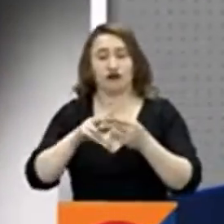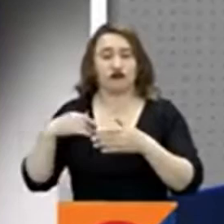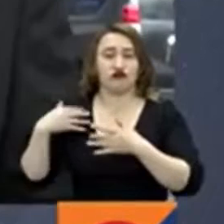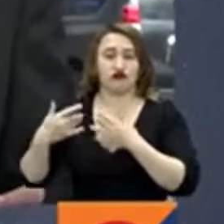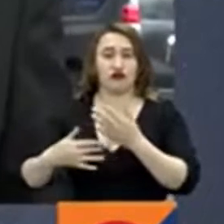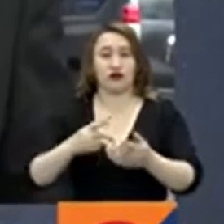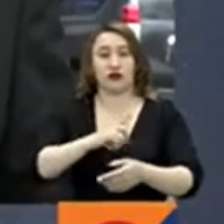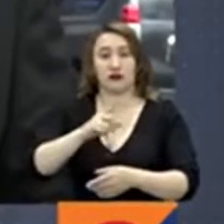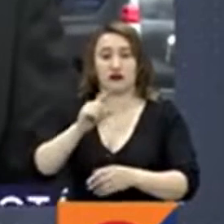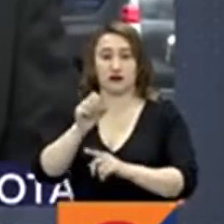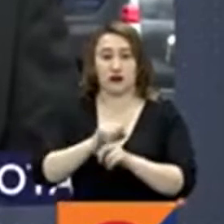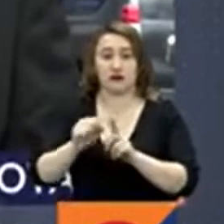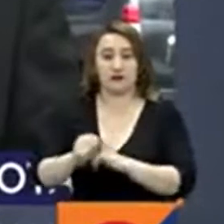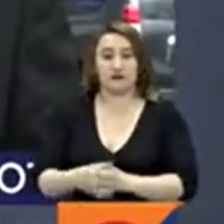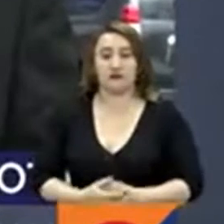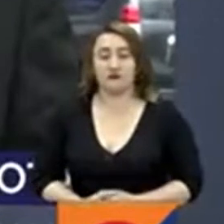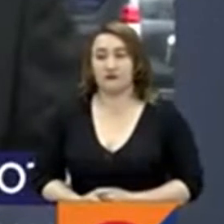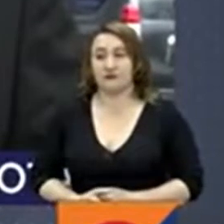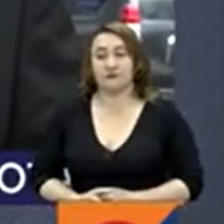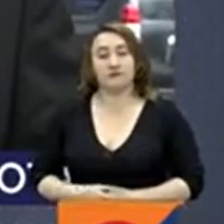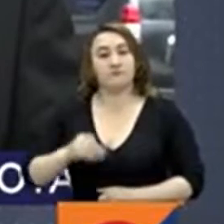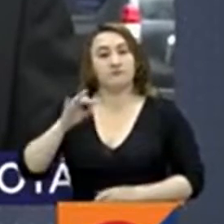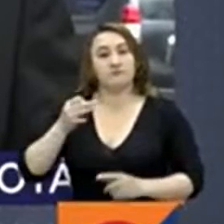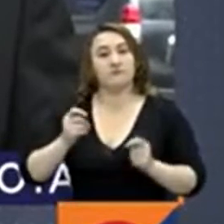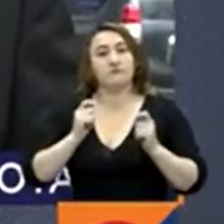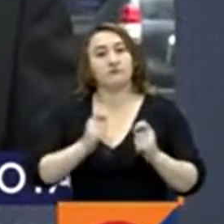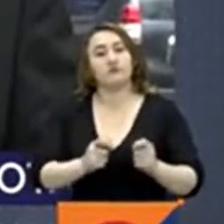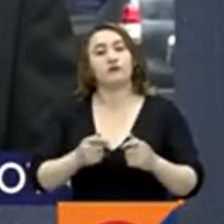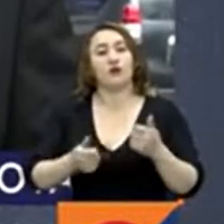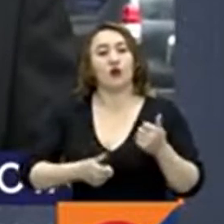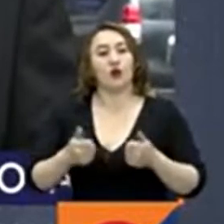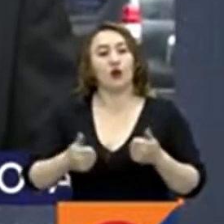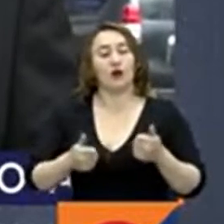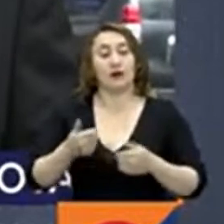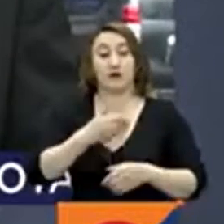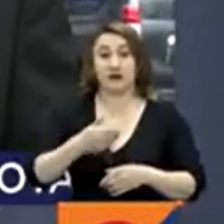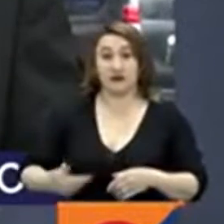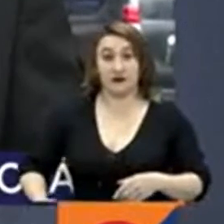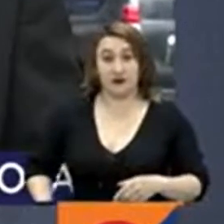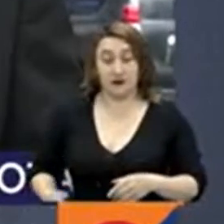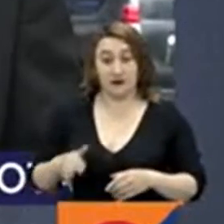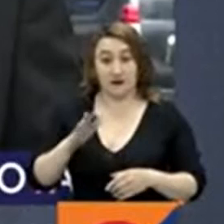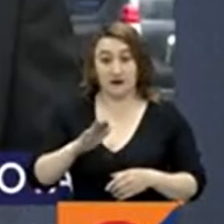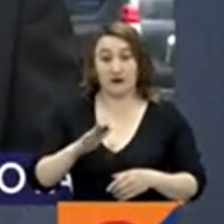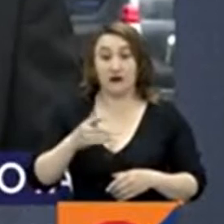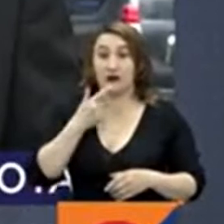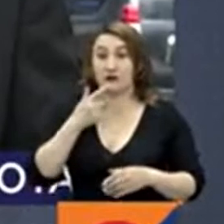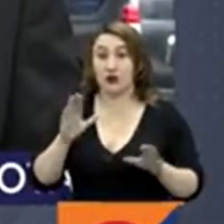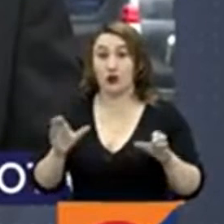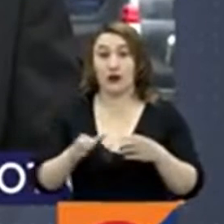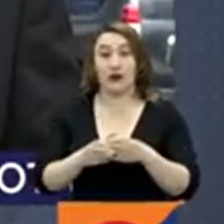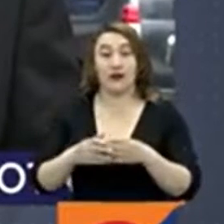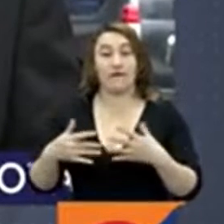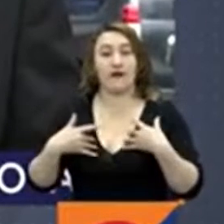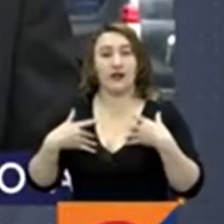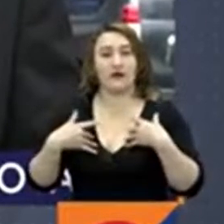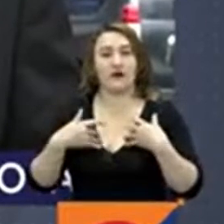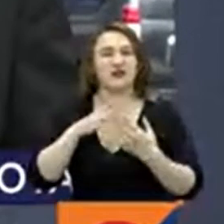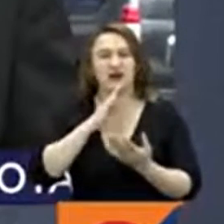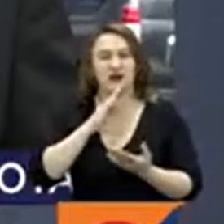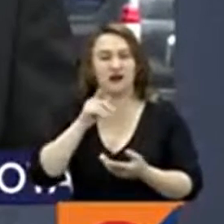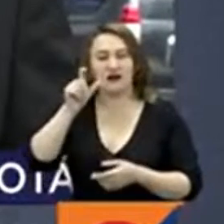social. Johnny, el tercer nombramiento que hace el presidente electo tiene que ver con la unidad para las víctimas. ¿De quién se trata?